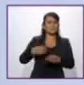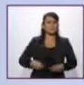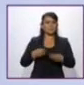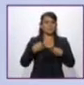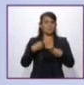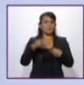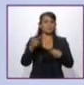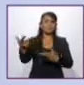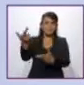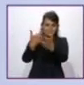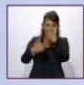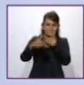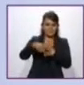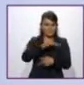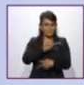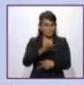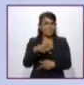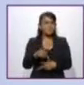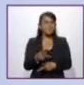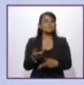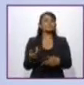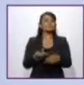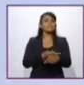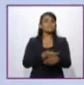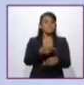regresar y, sin embargo, no van a estar,